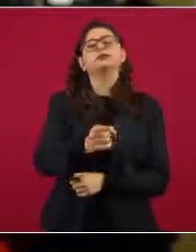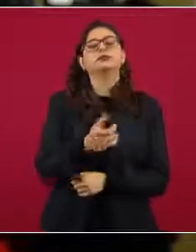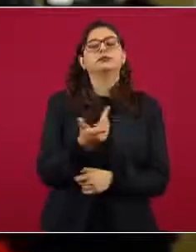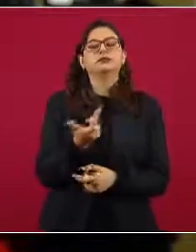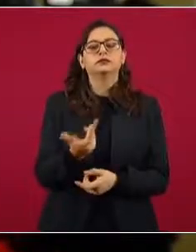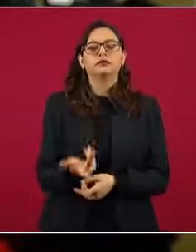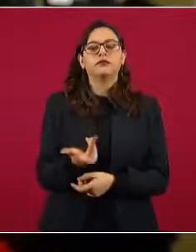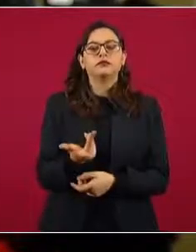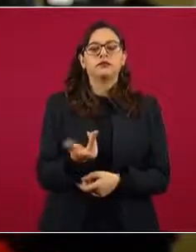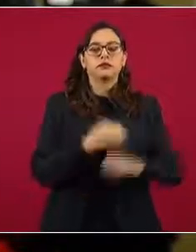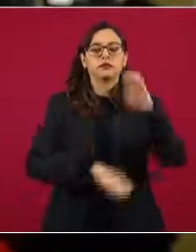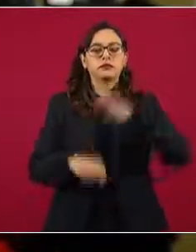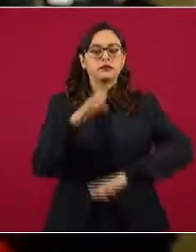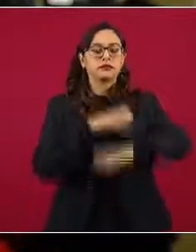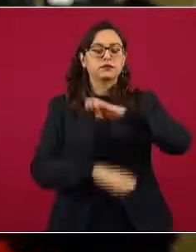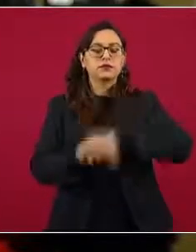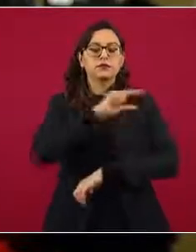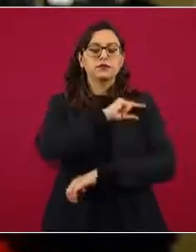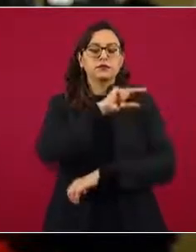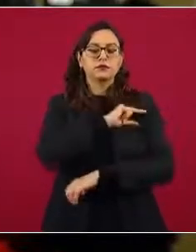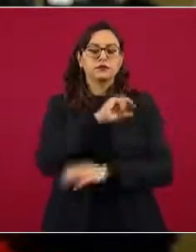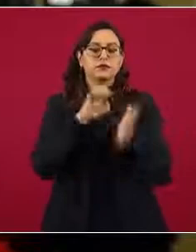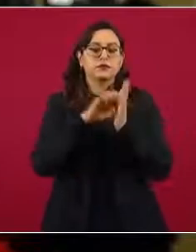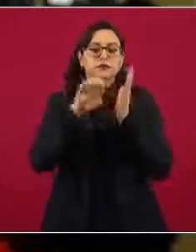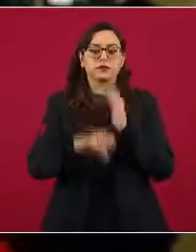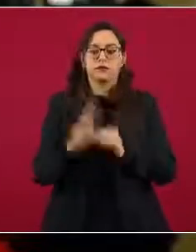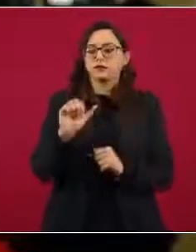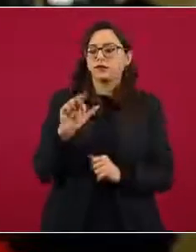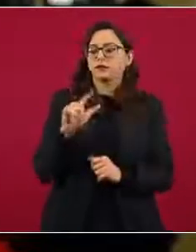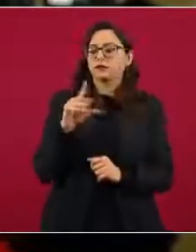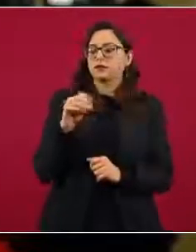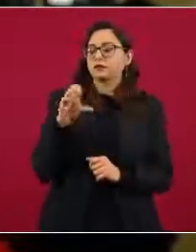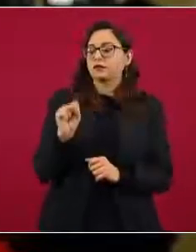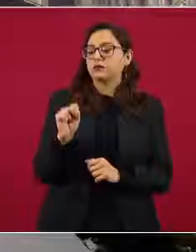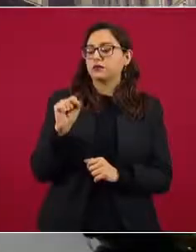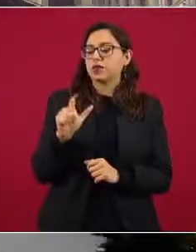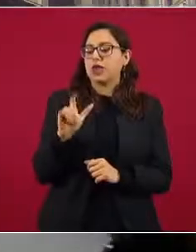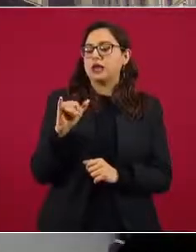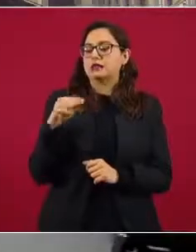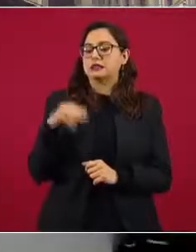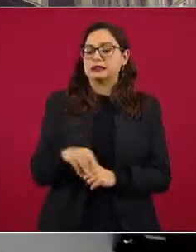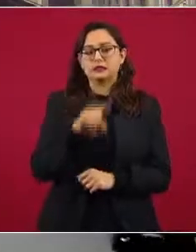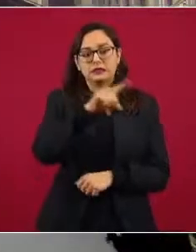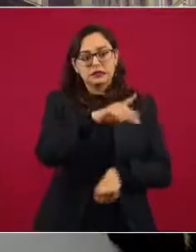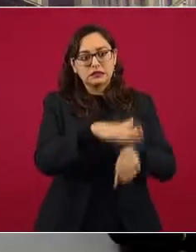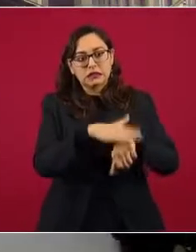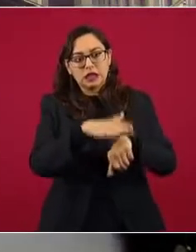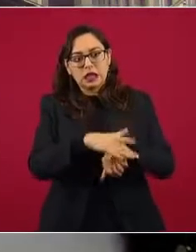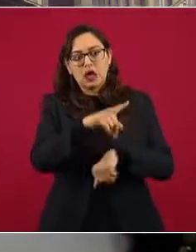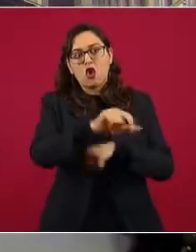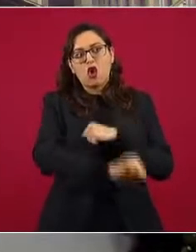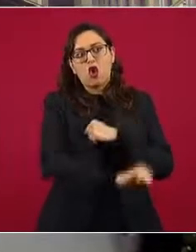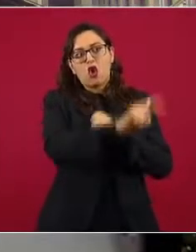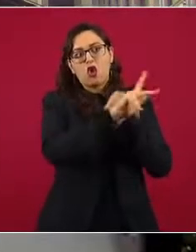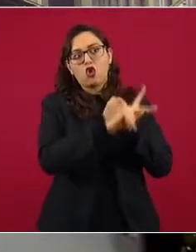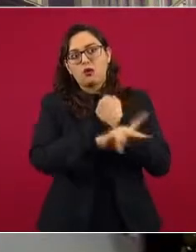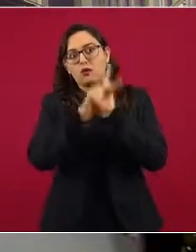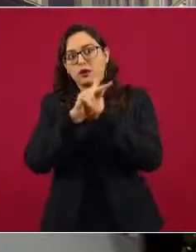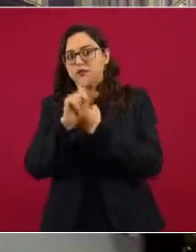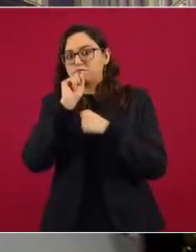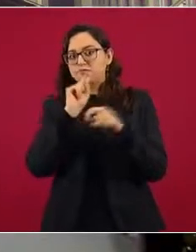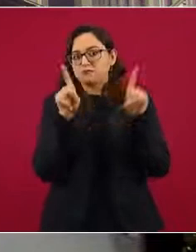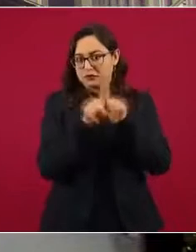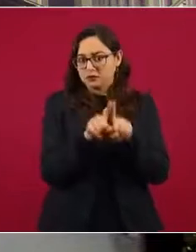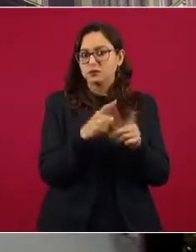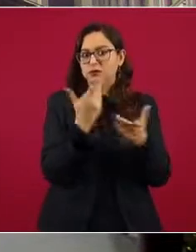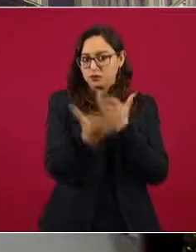con Carlos Slim, que en otros países ha implementado o ha hecho eventos con base en este mismo tema de una